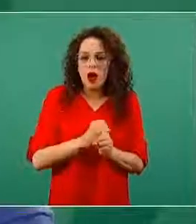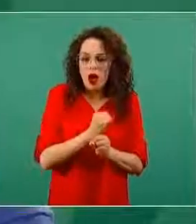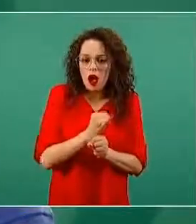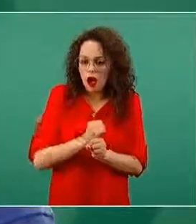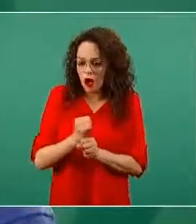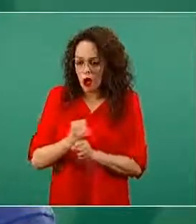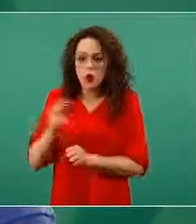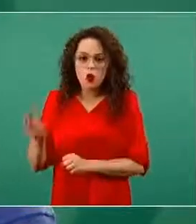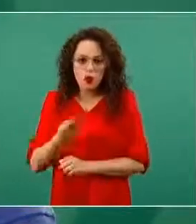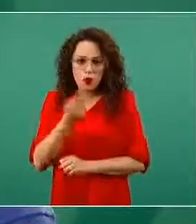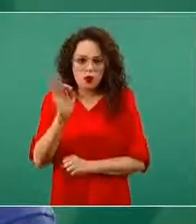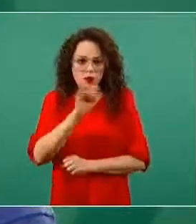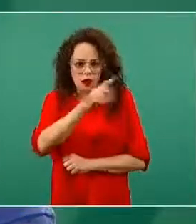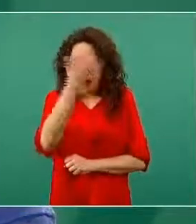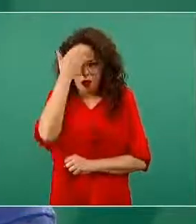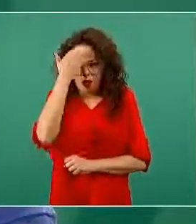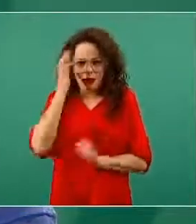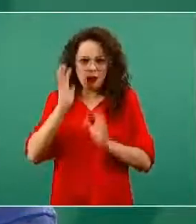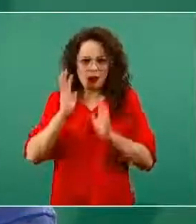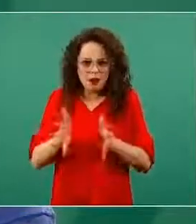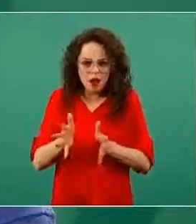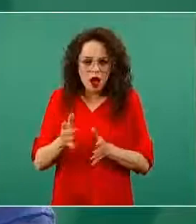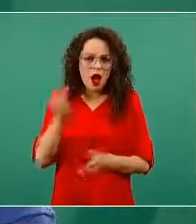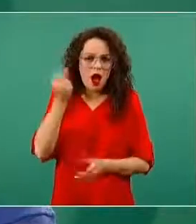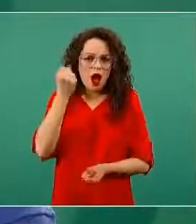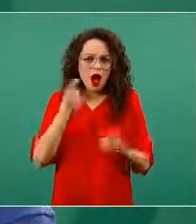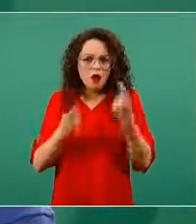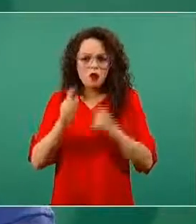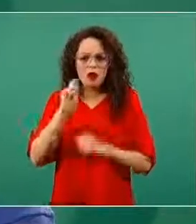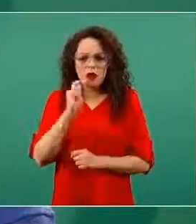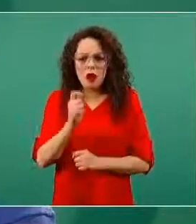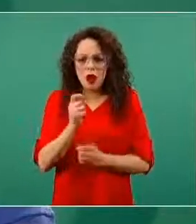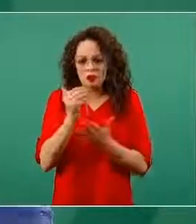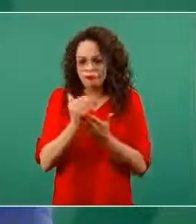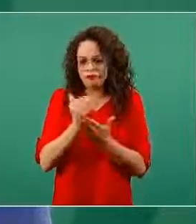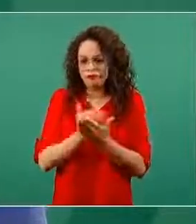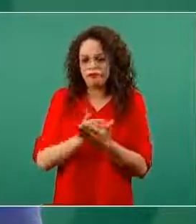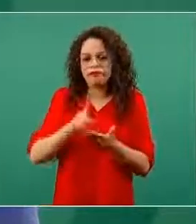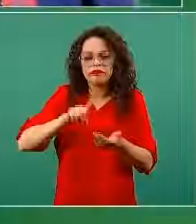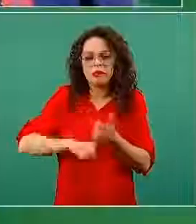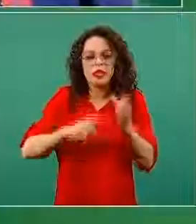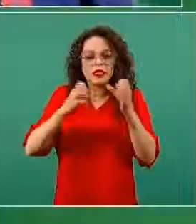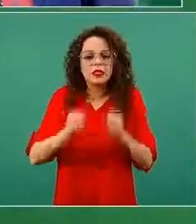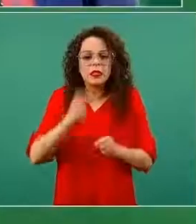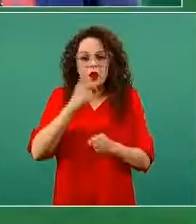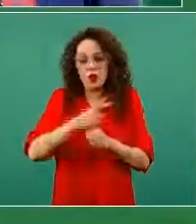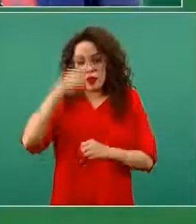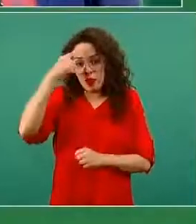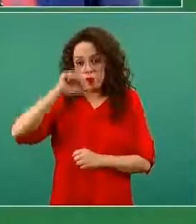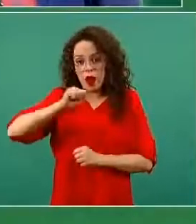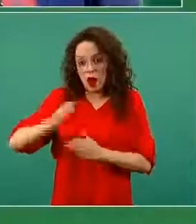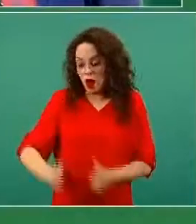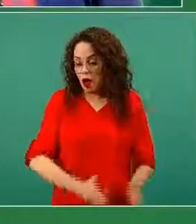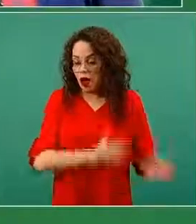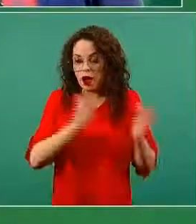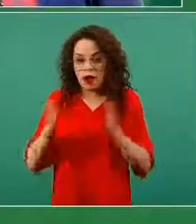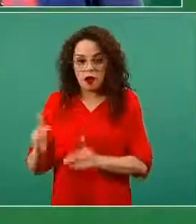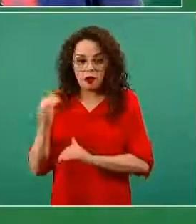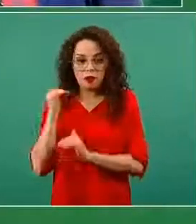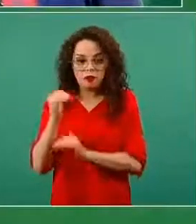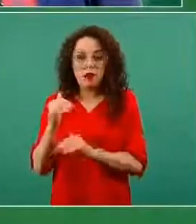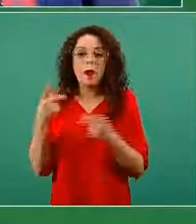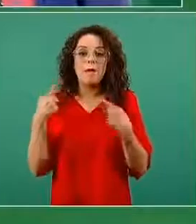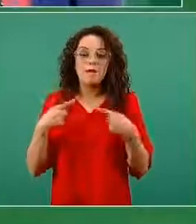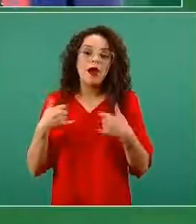ya acerca de algunos elementos en términos de seguridad para el siguiente bloque, que son en